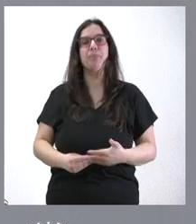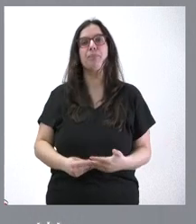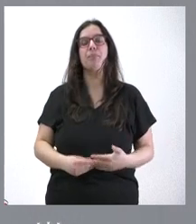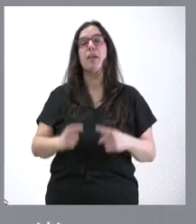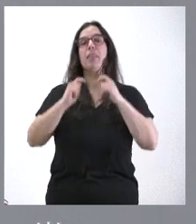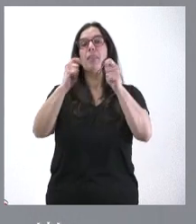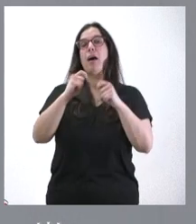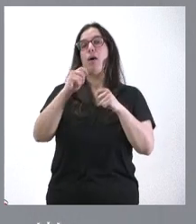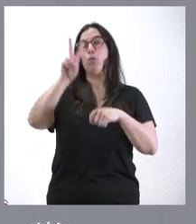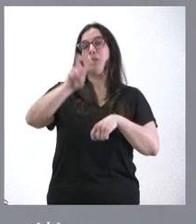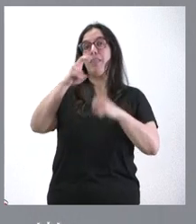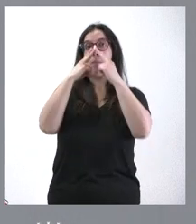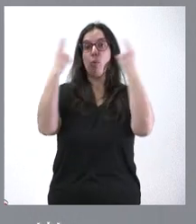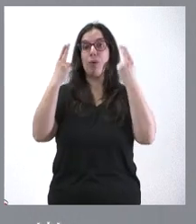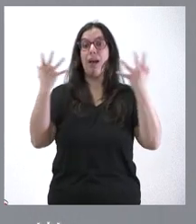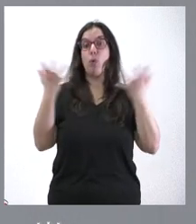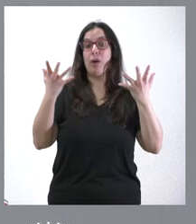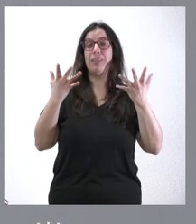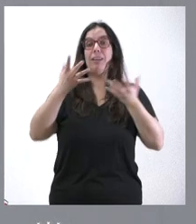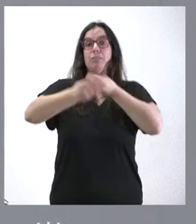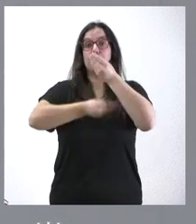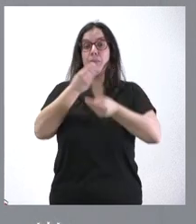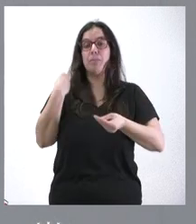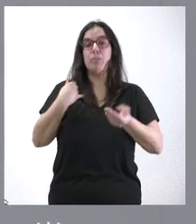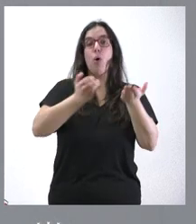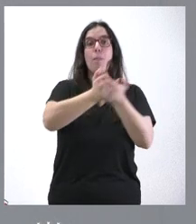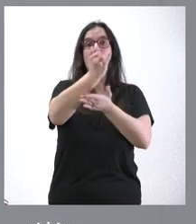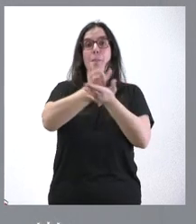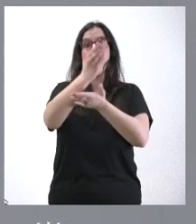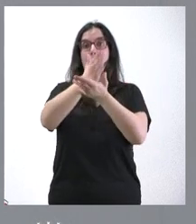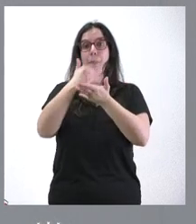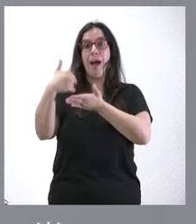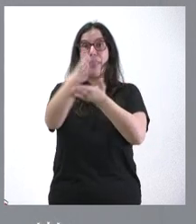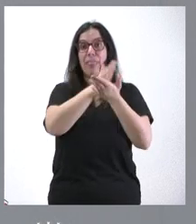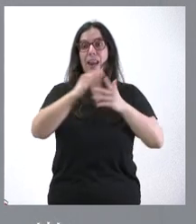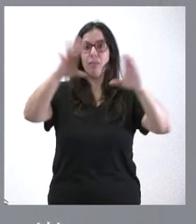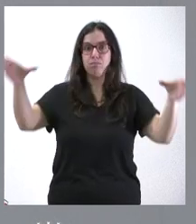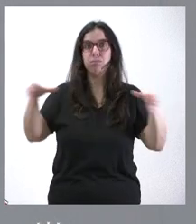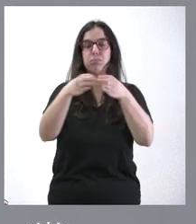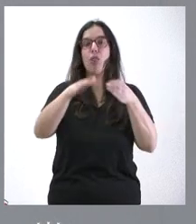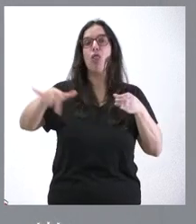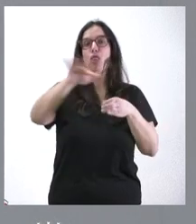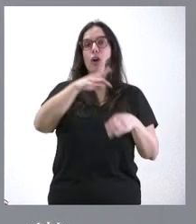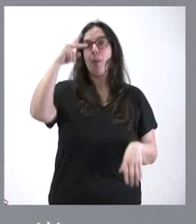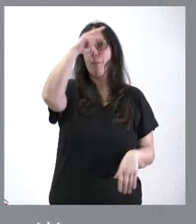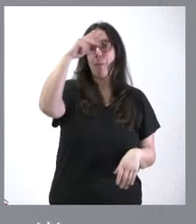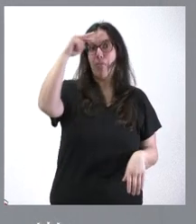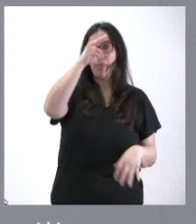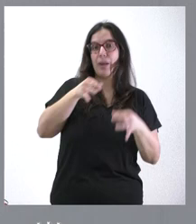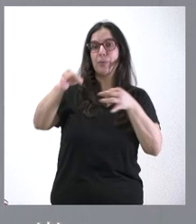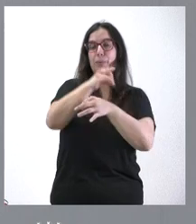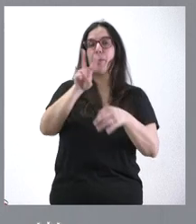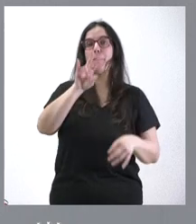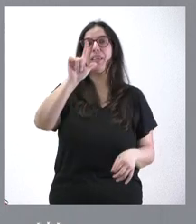utilidad pública y urgente ejecución la concentración parcelaria de la zona de Medina de Rios Villanueva de San